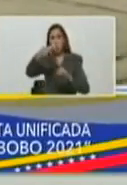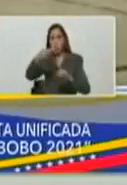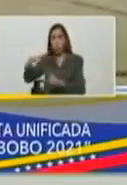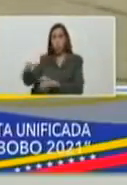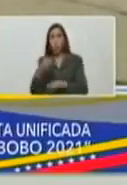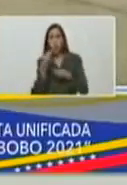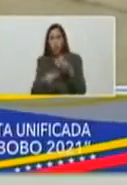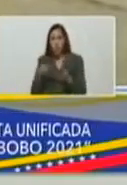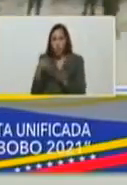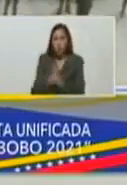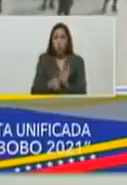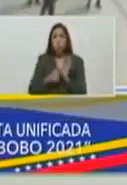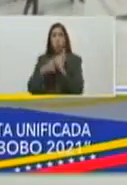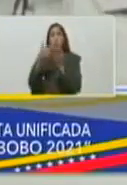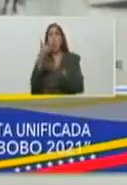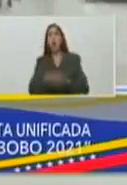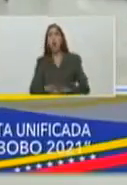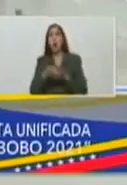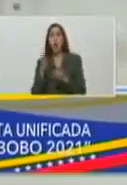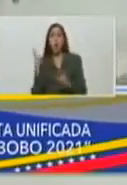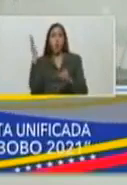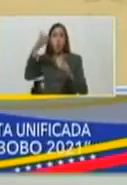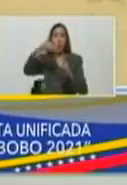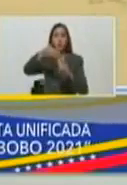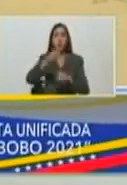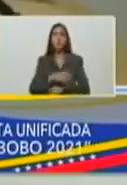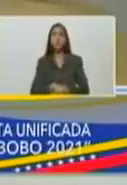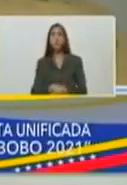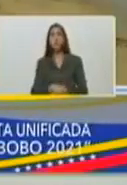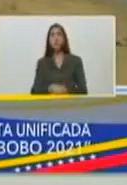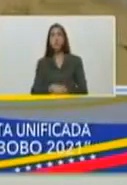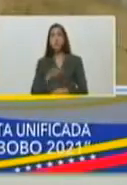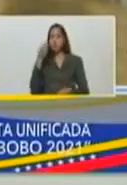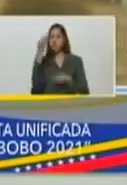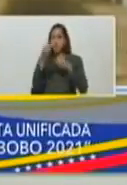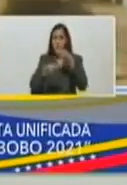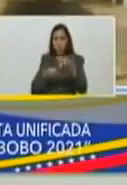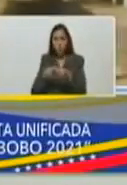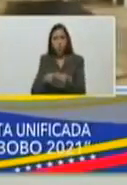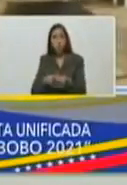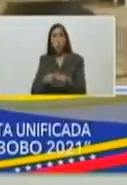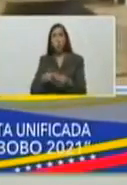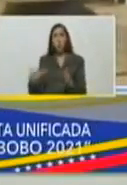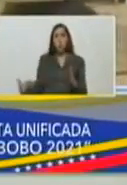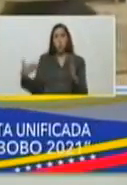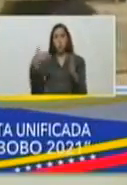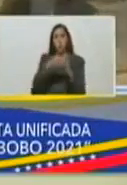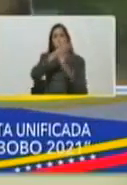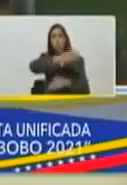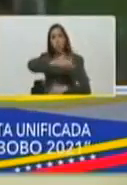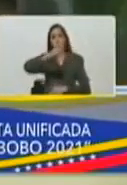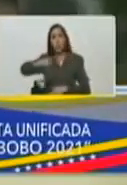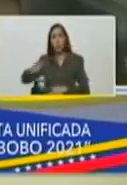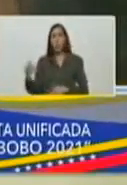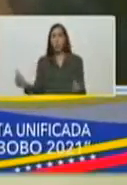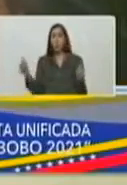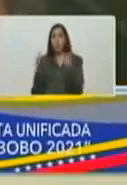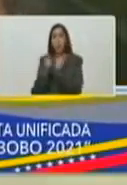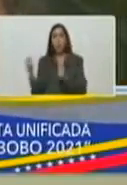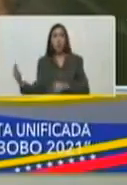asaltó a un objetivo, se hizo un ataque a objetivos marítimos con nuestra aviación